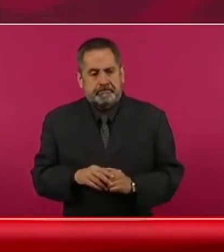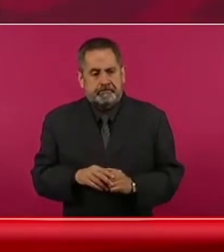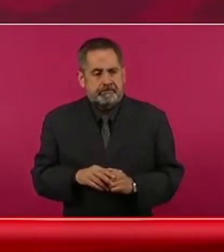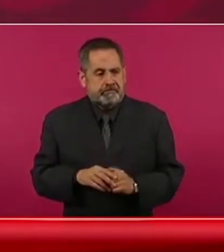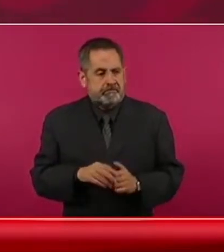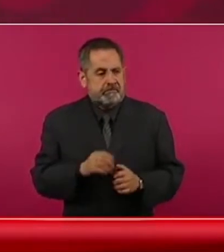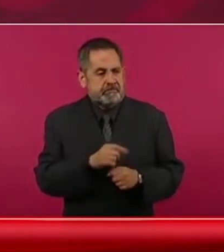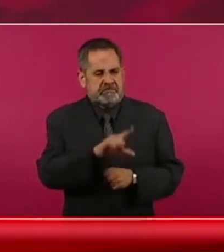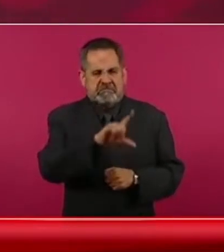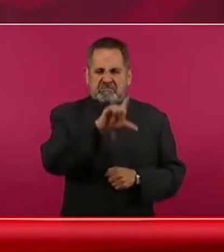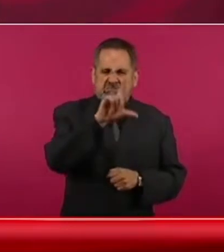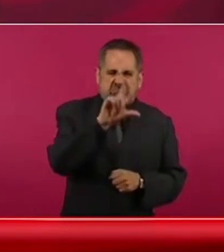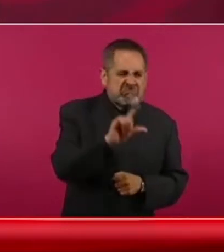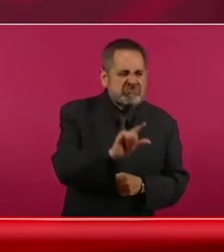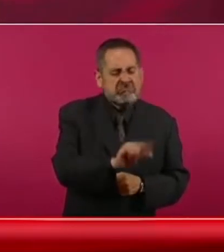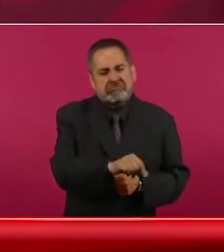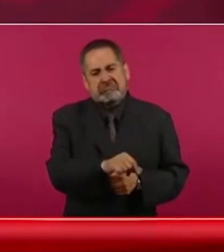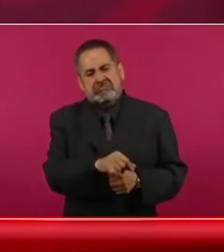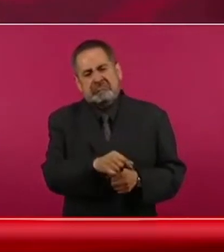ultimado,